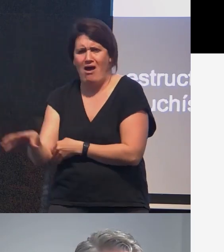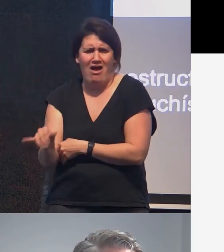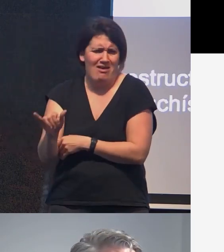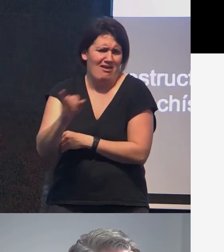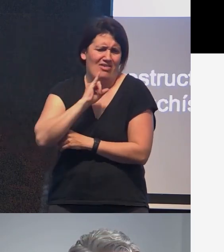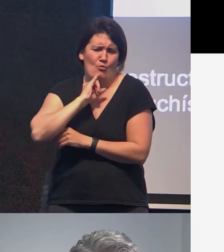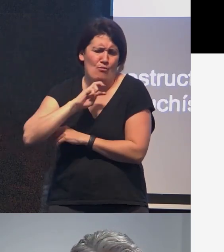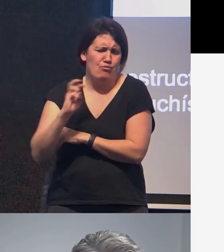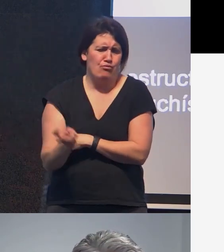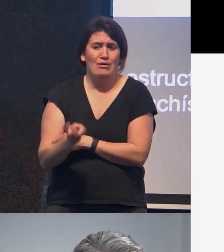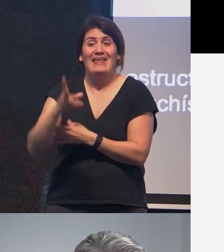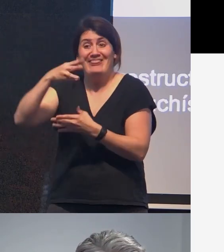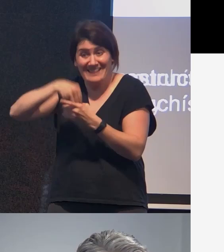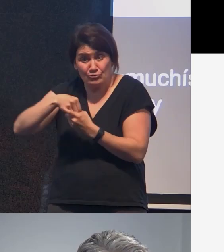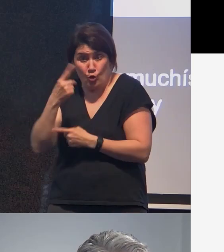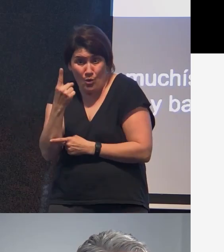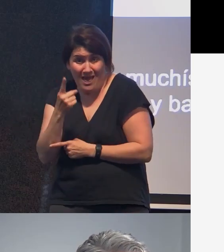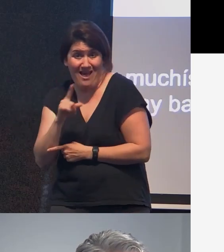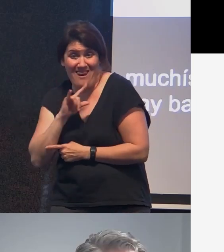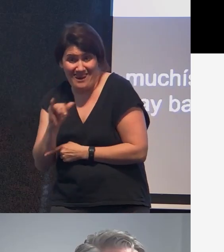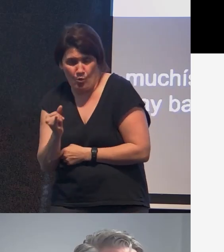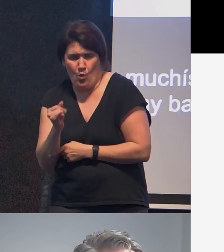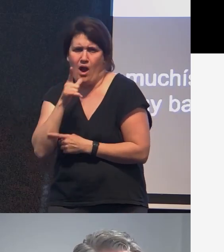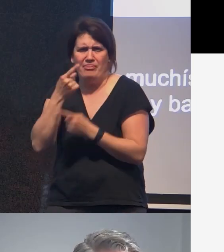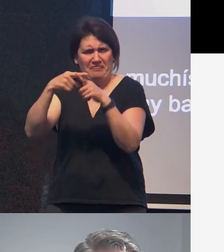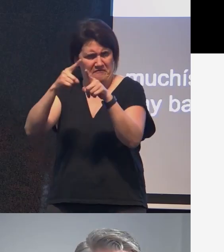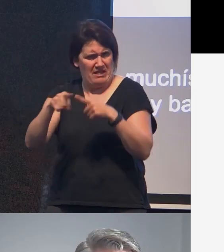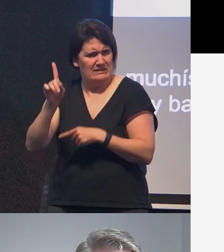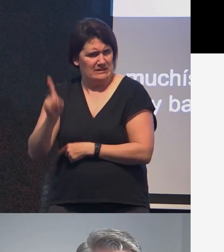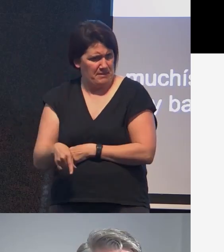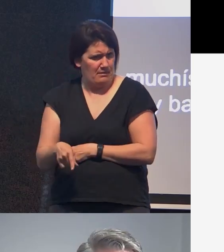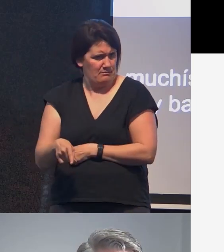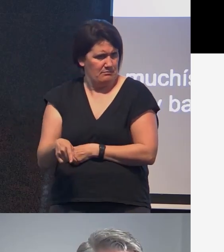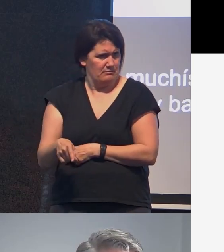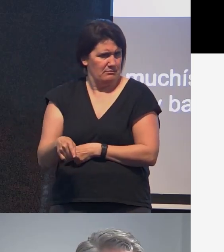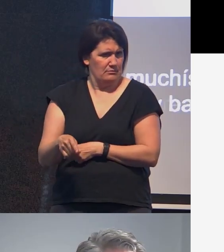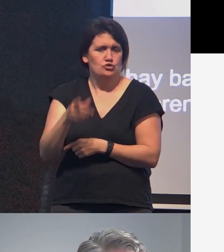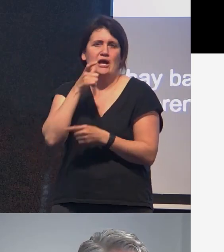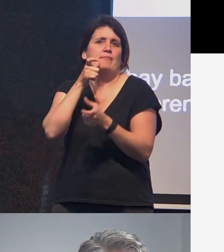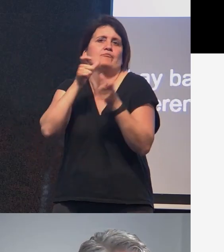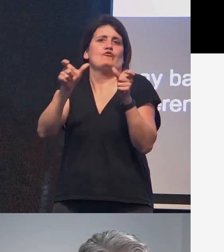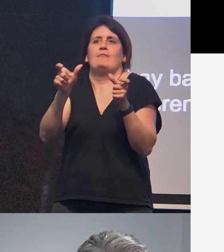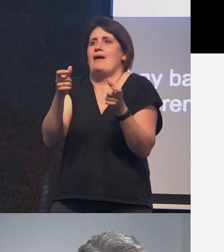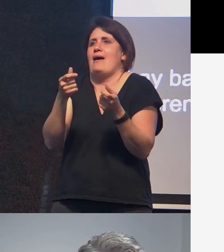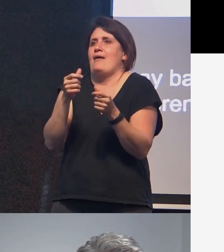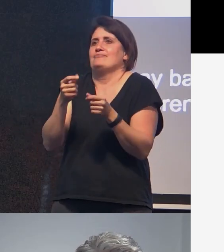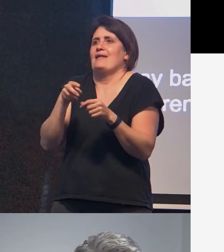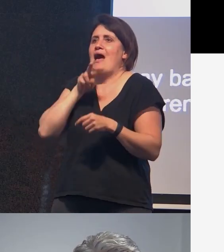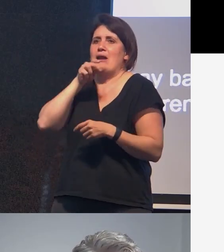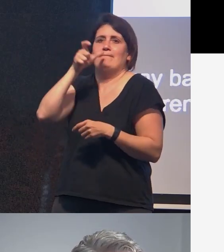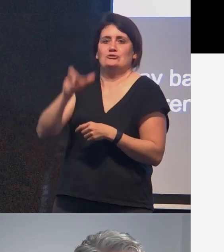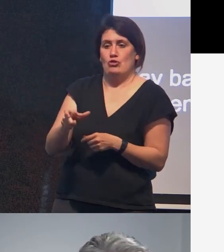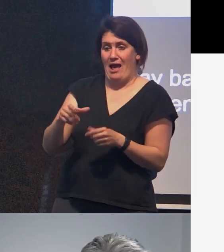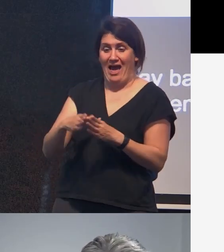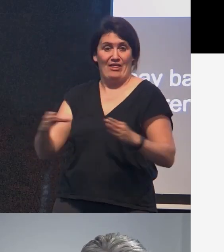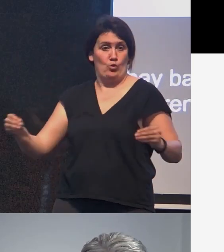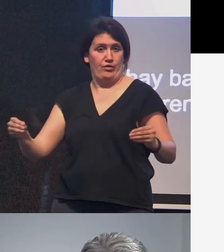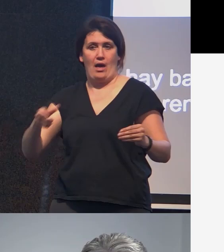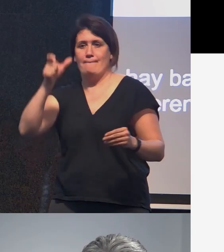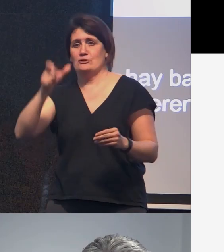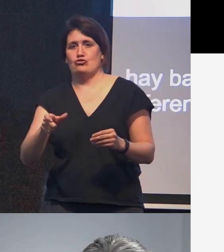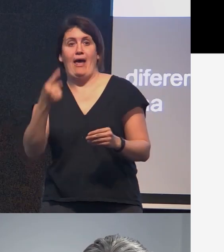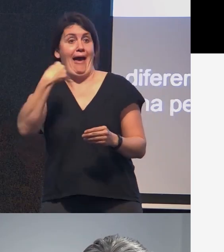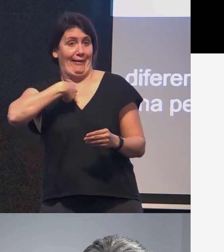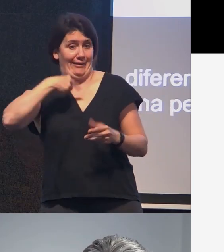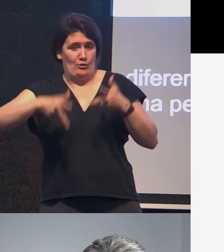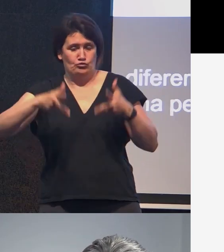misma lengua hay bastante diferencia. Solo hay que pensar en la diferencia en la forma de hablar de una persona andaluza y una persona